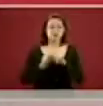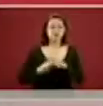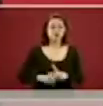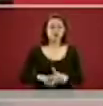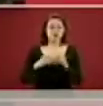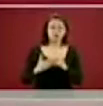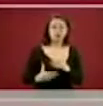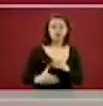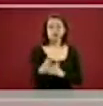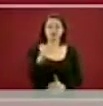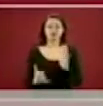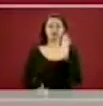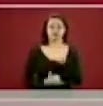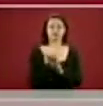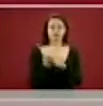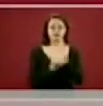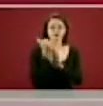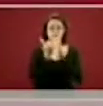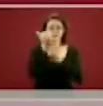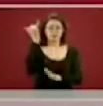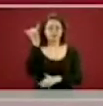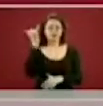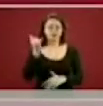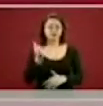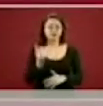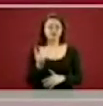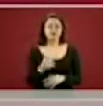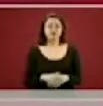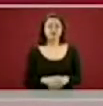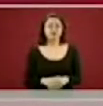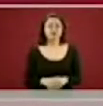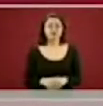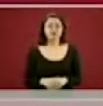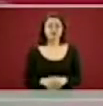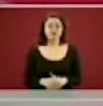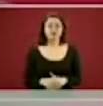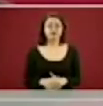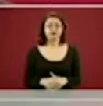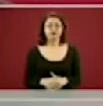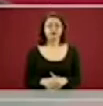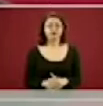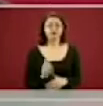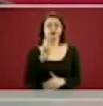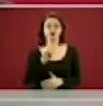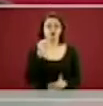y le pido que lo compartan y chequen al presidente lo que está diciendo. Hasta luego, chao. De